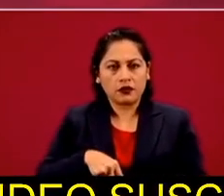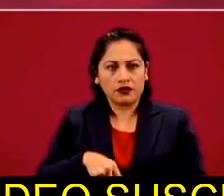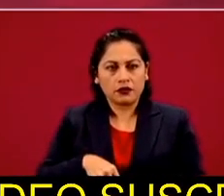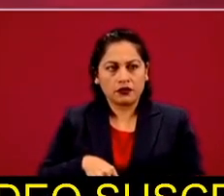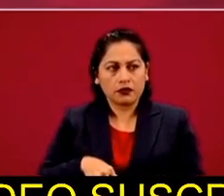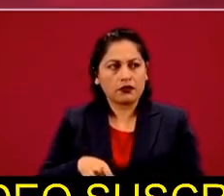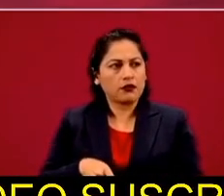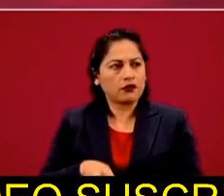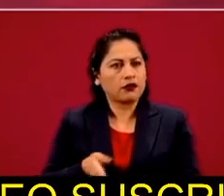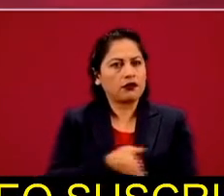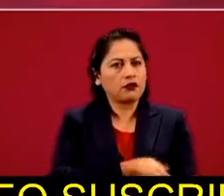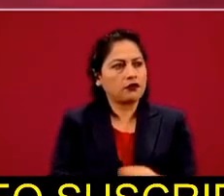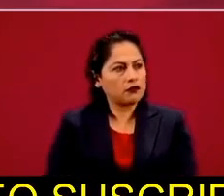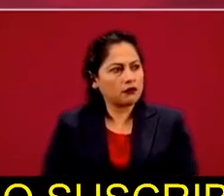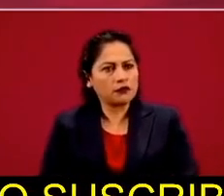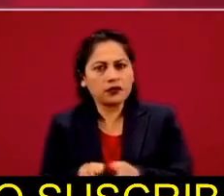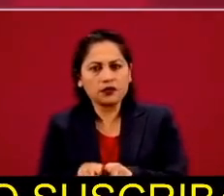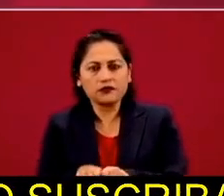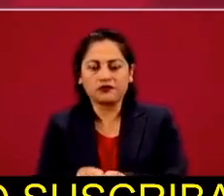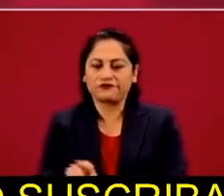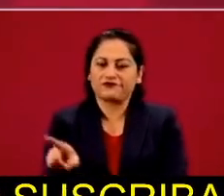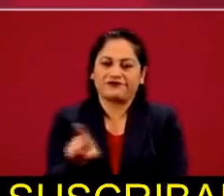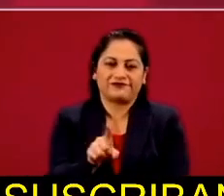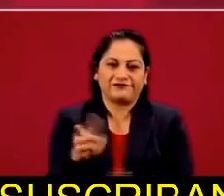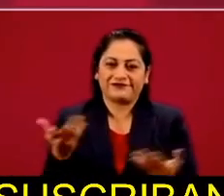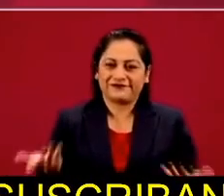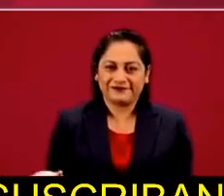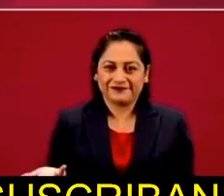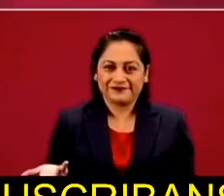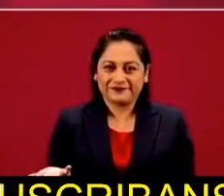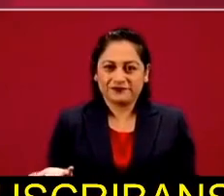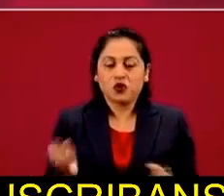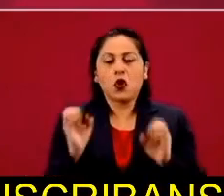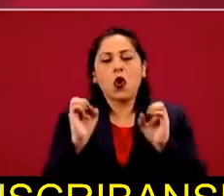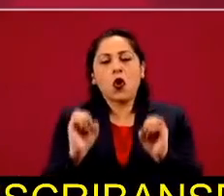y afligirnos porque